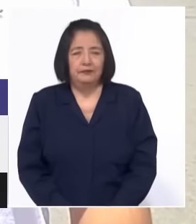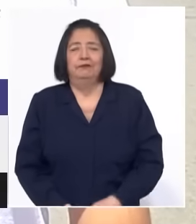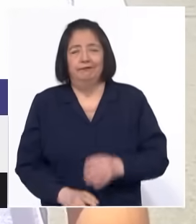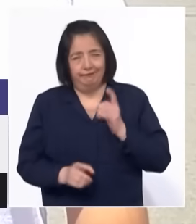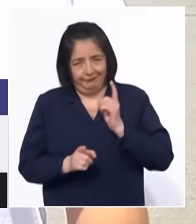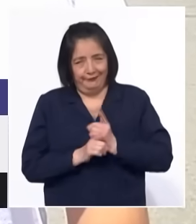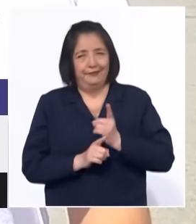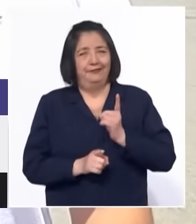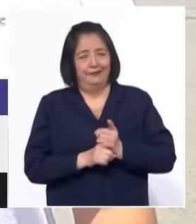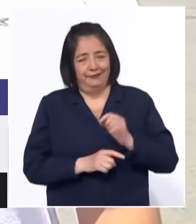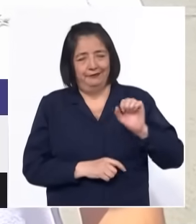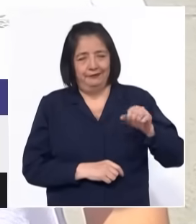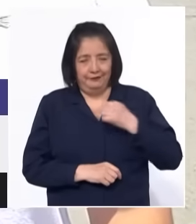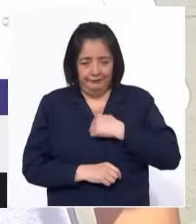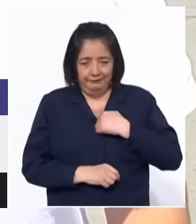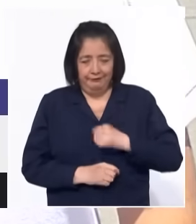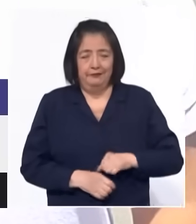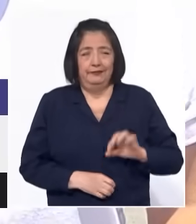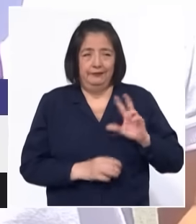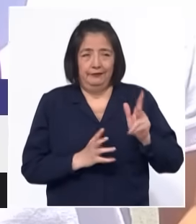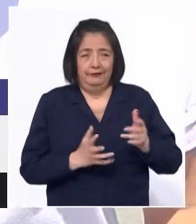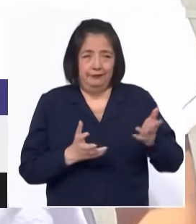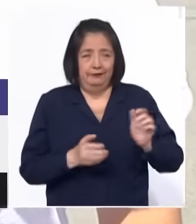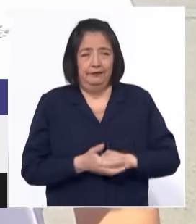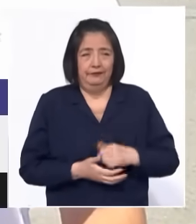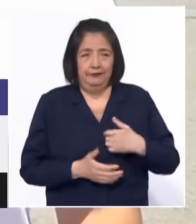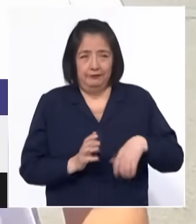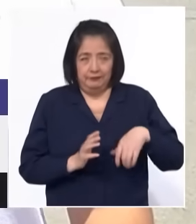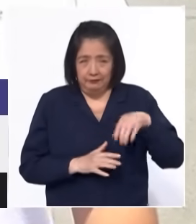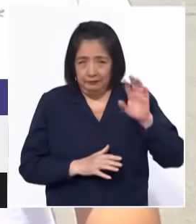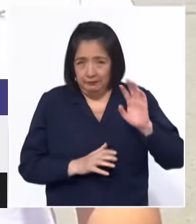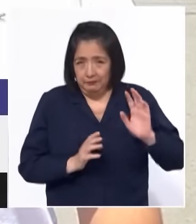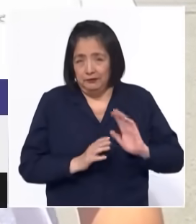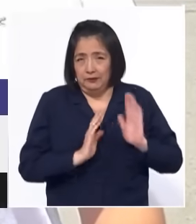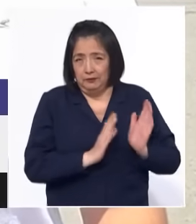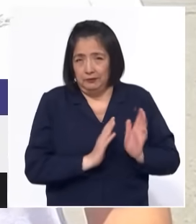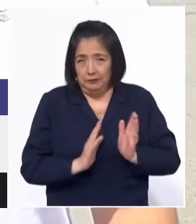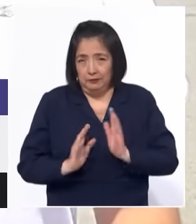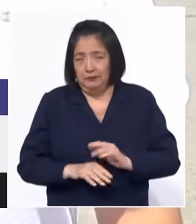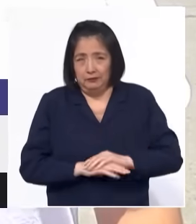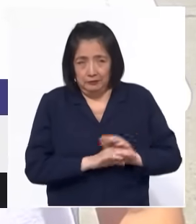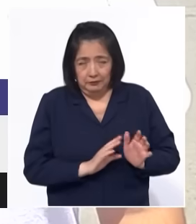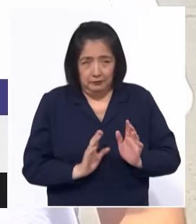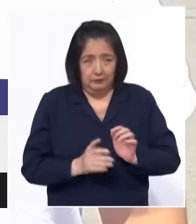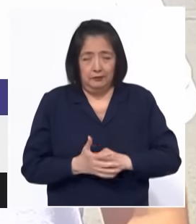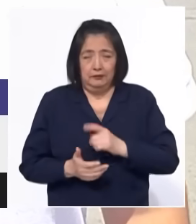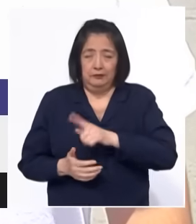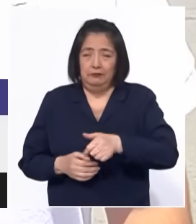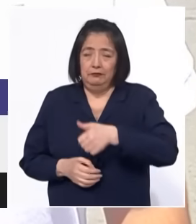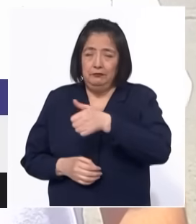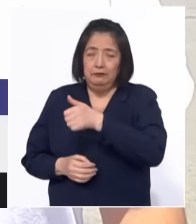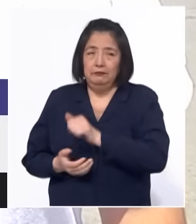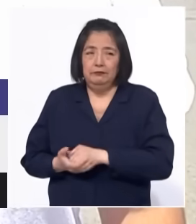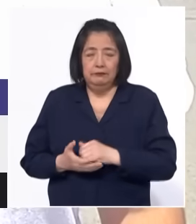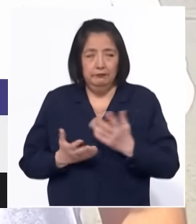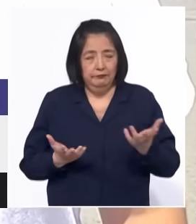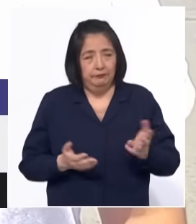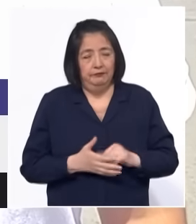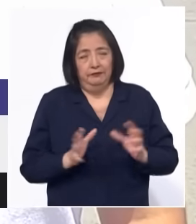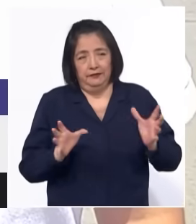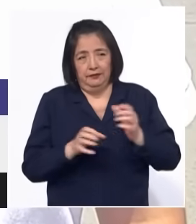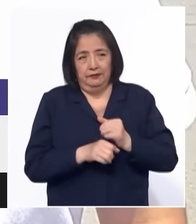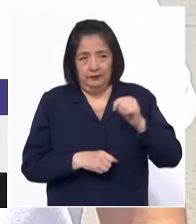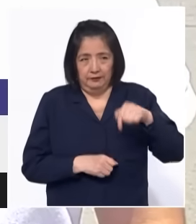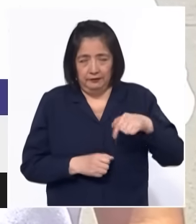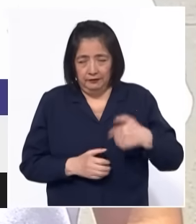Así es, Lorena. Lamentablemente, los delincuentes son los más organizados que las autoridades. Bueno, en resumen,